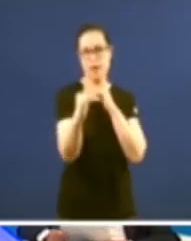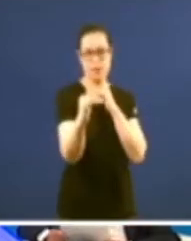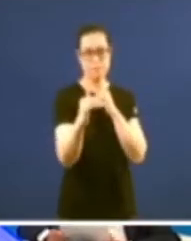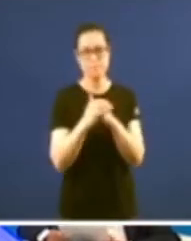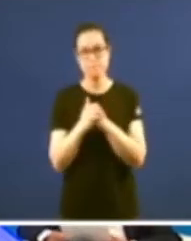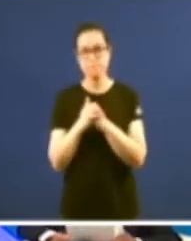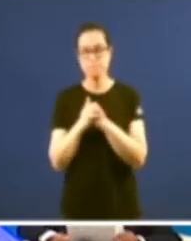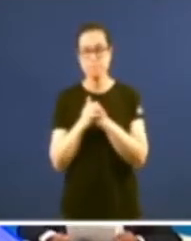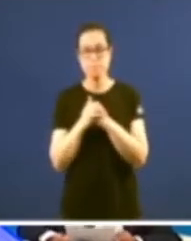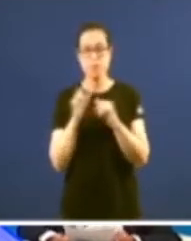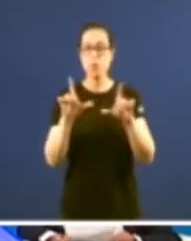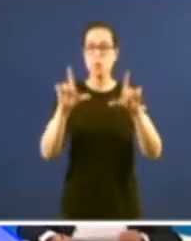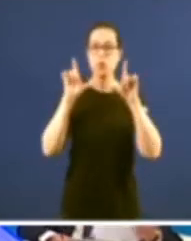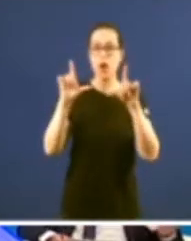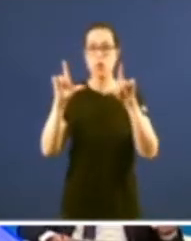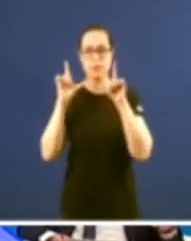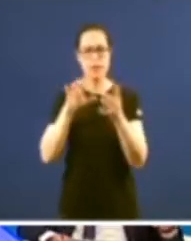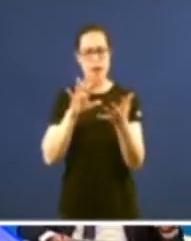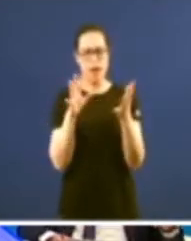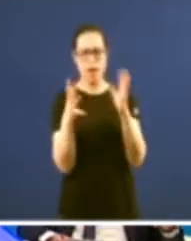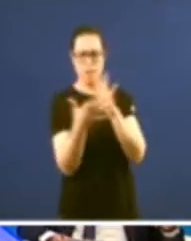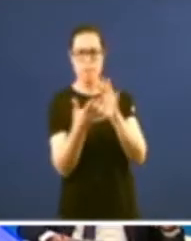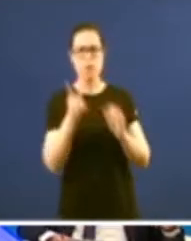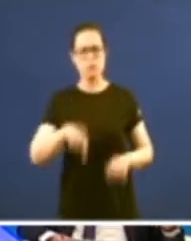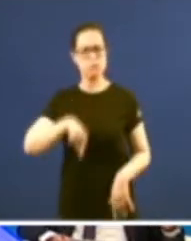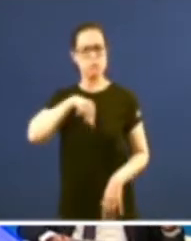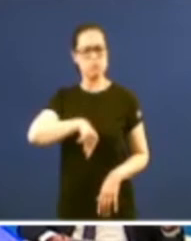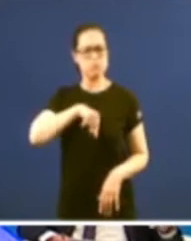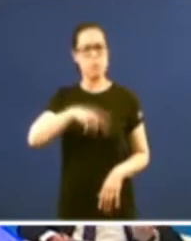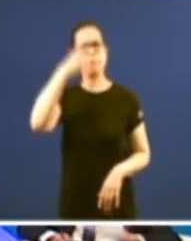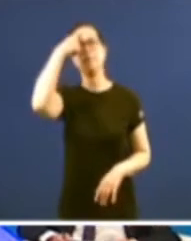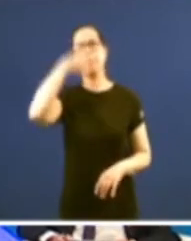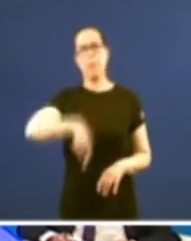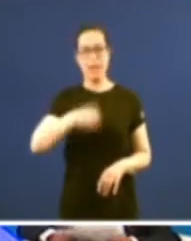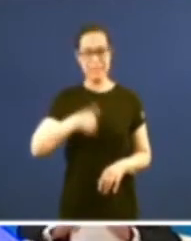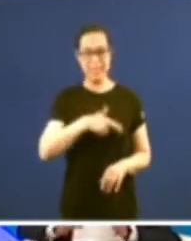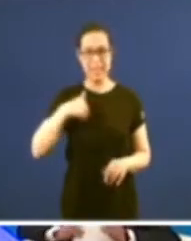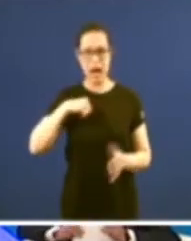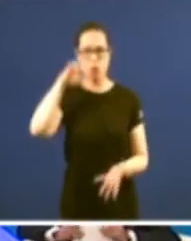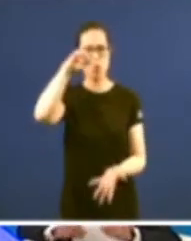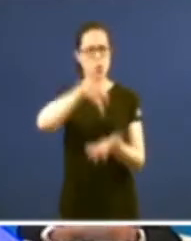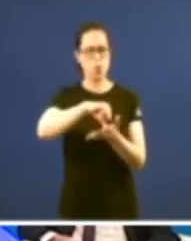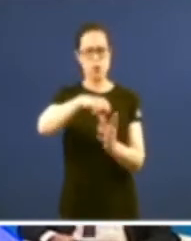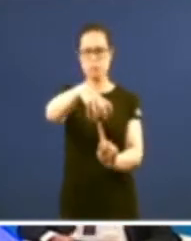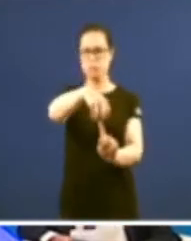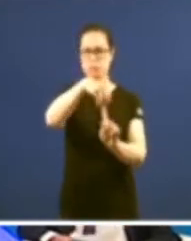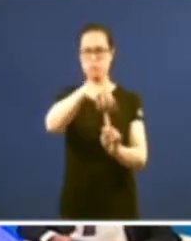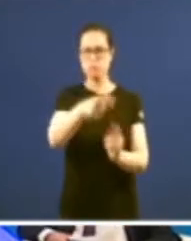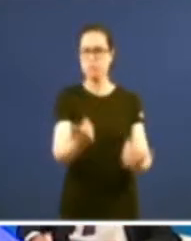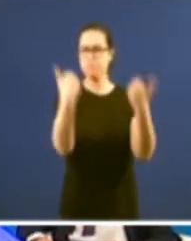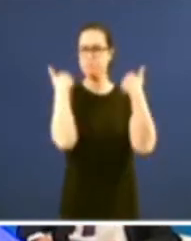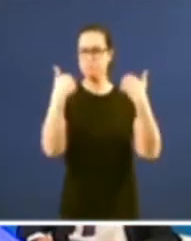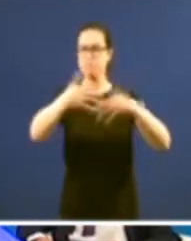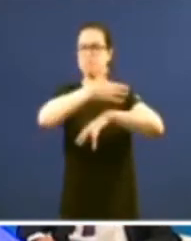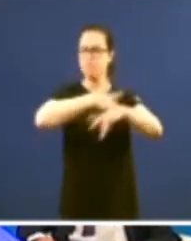los protagonistas del cambio como en el firme convencimiento de que Santiago estaba llamada a ser a capital de todo ese proceso. Por